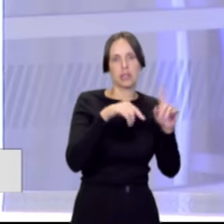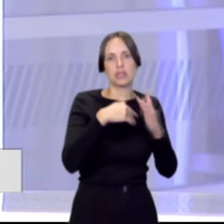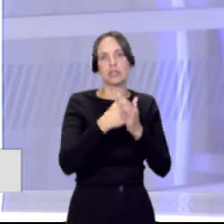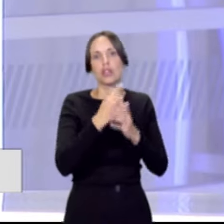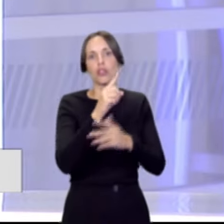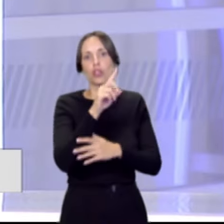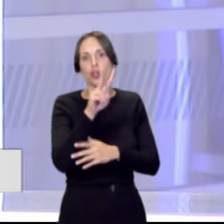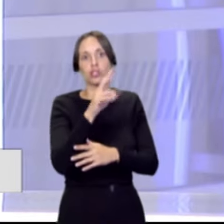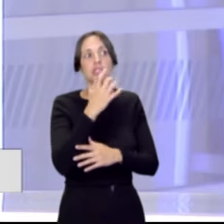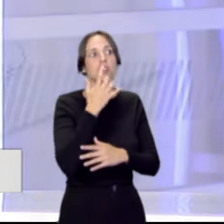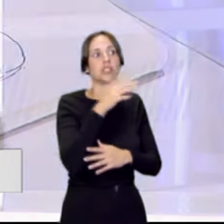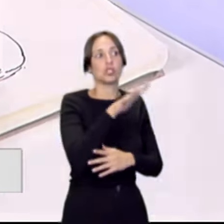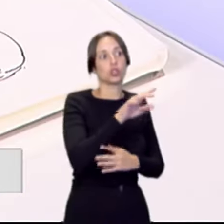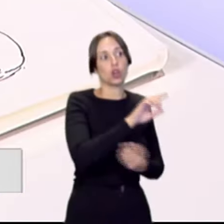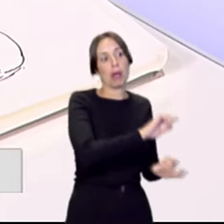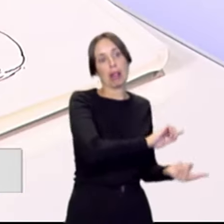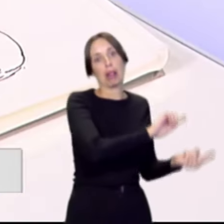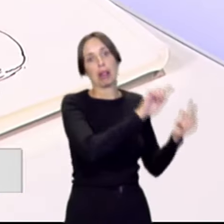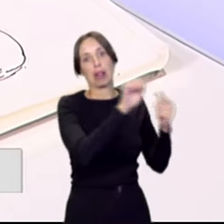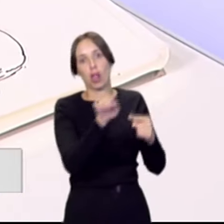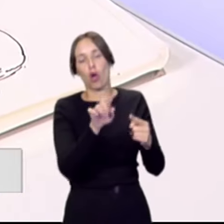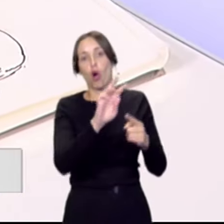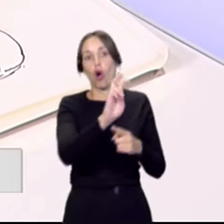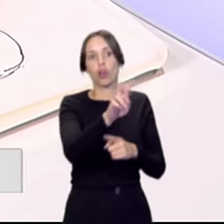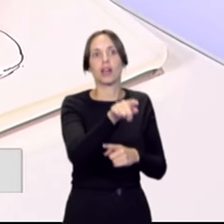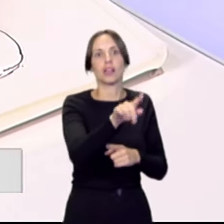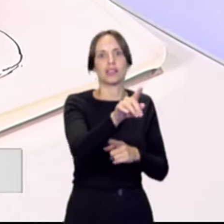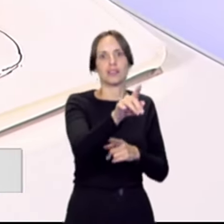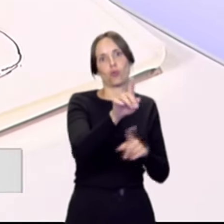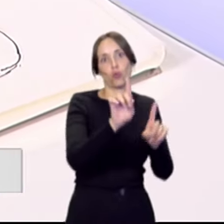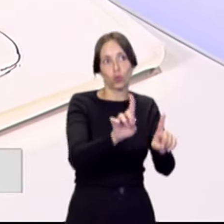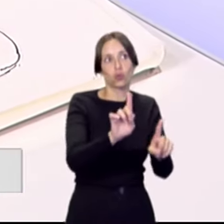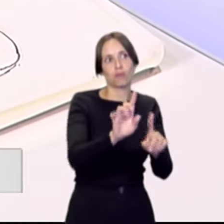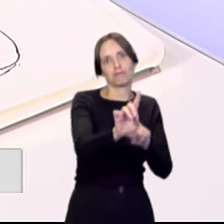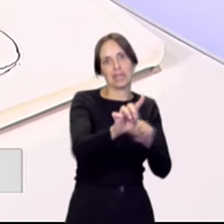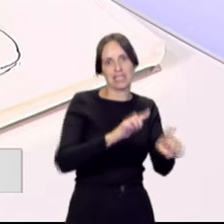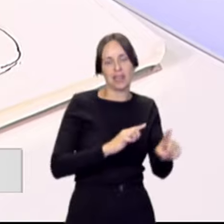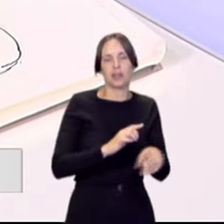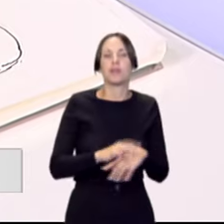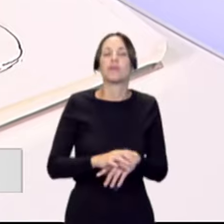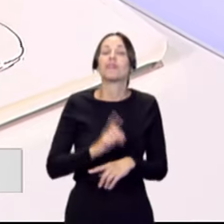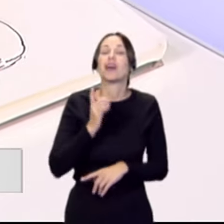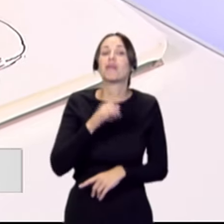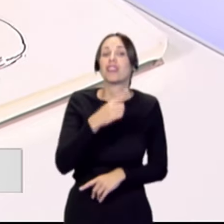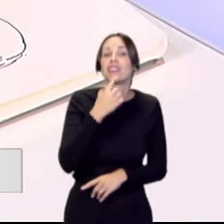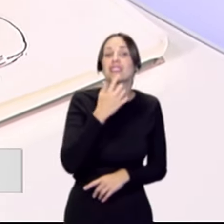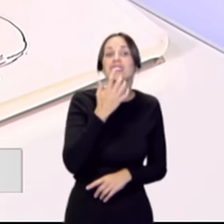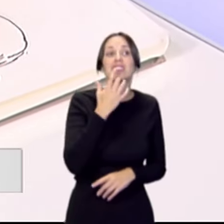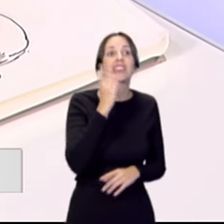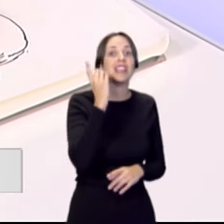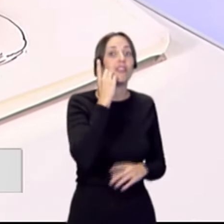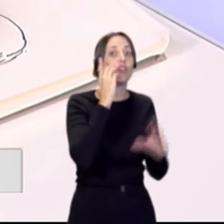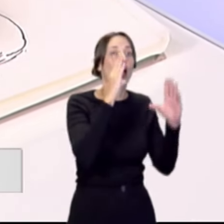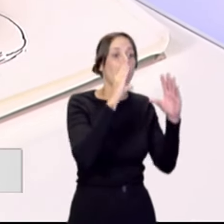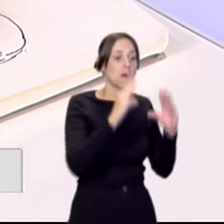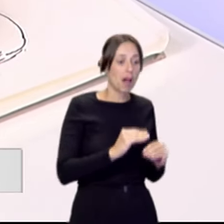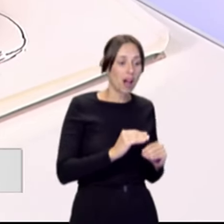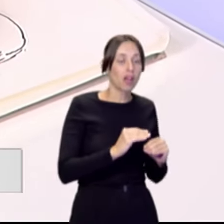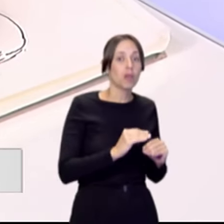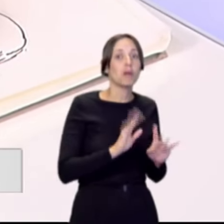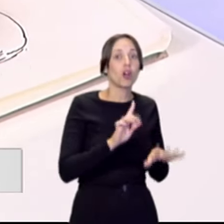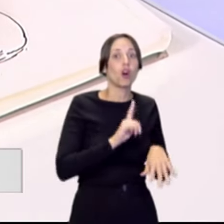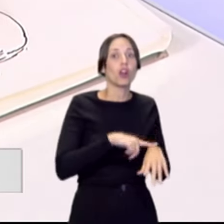pues empiezas a recibirlo. Y como tú decías, el que tenga el teléfono apagado y lo encienda después de las 12, va a recibir que